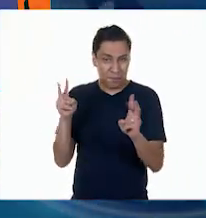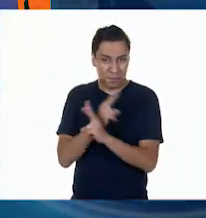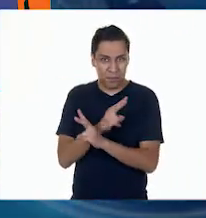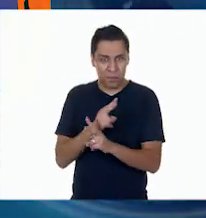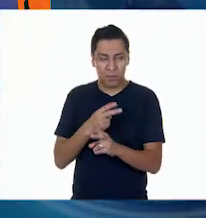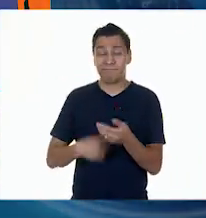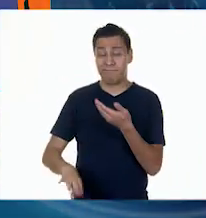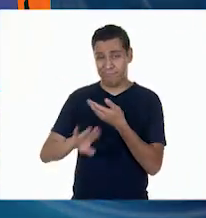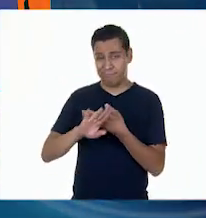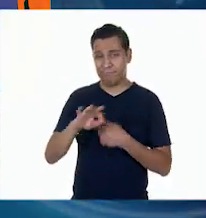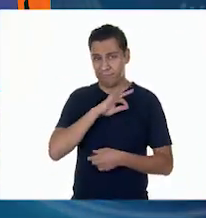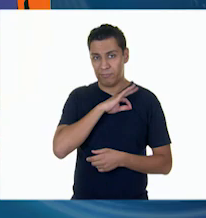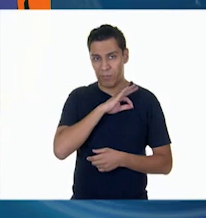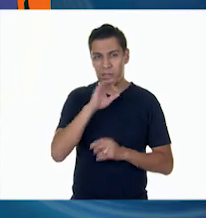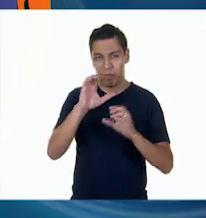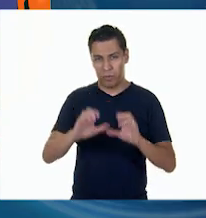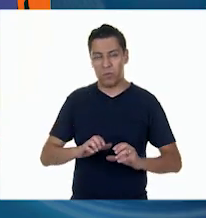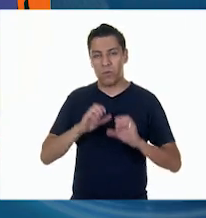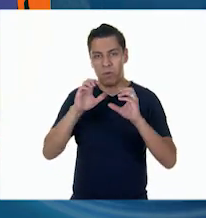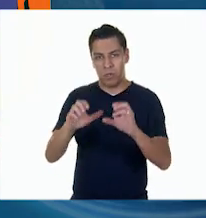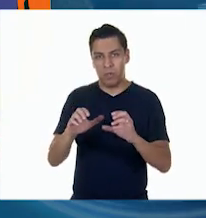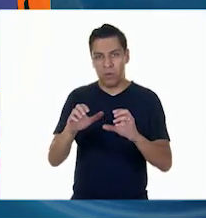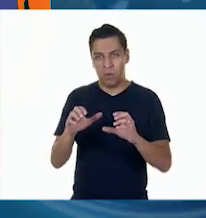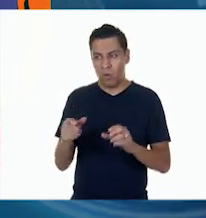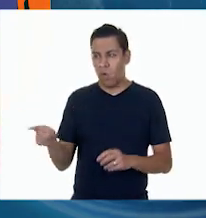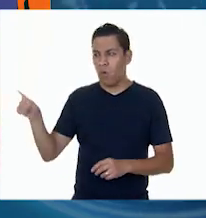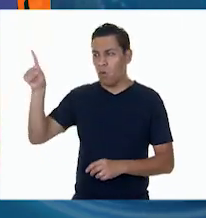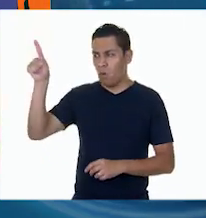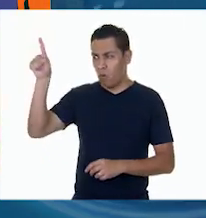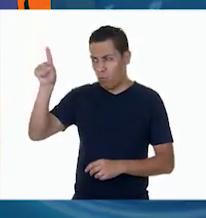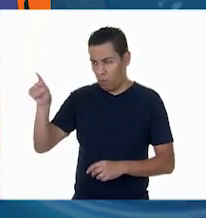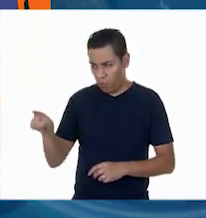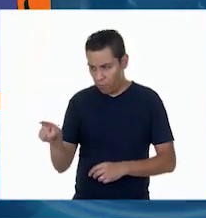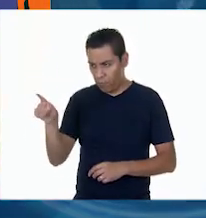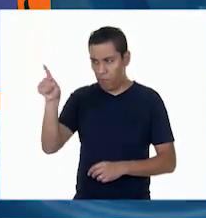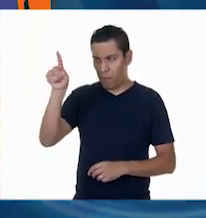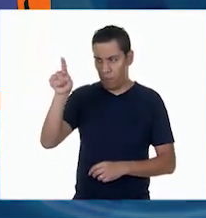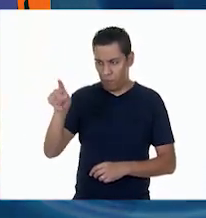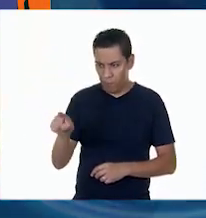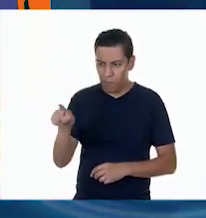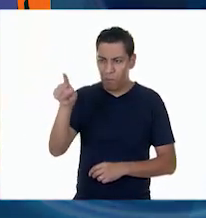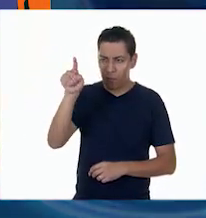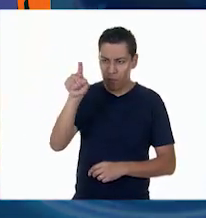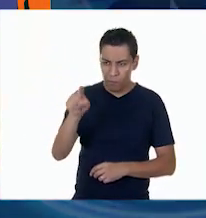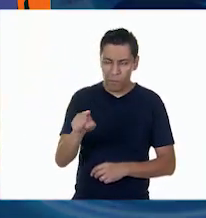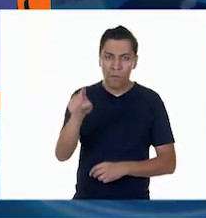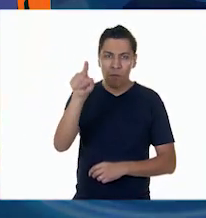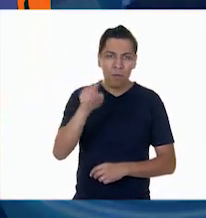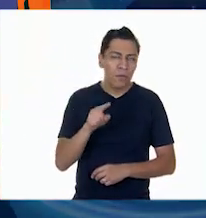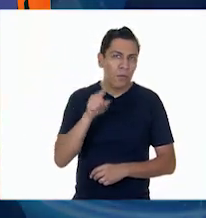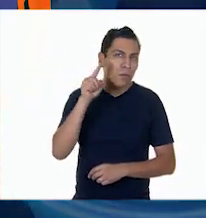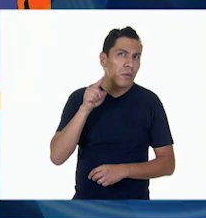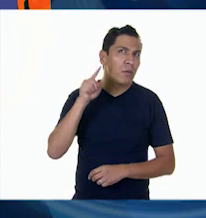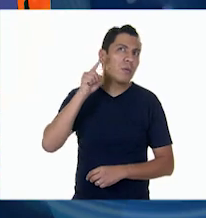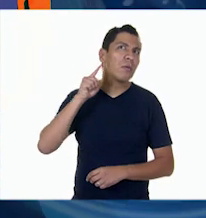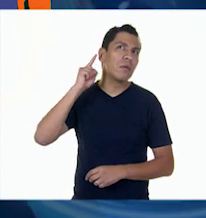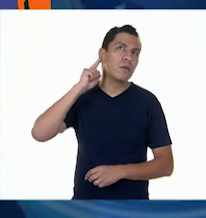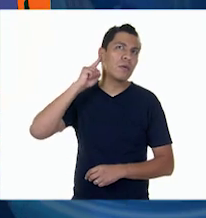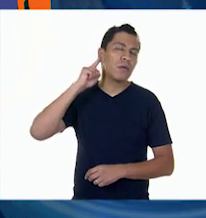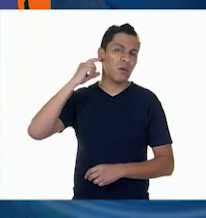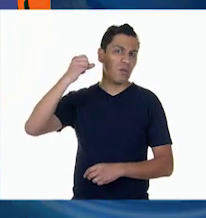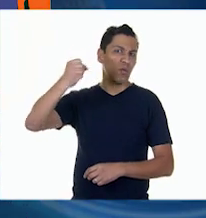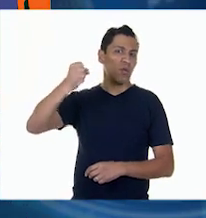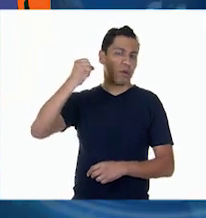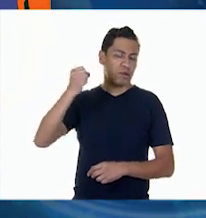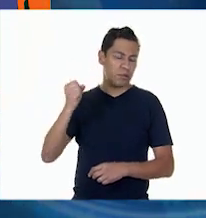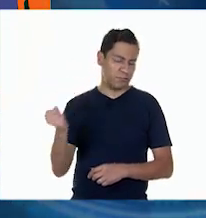puede dañar. Esas ondas mecánicas van a llegar hasta el oído y mientras más fuertes sean